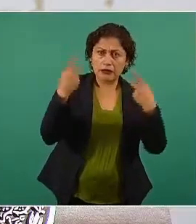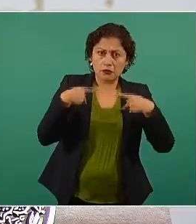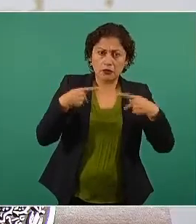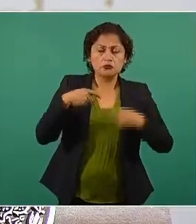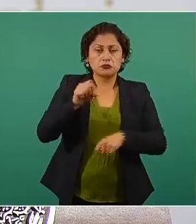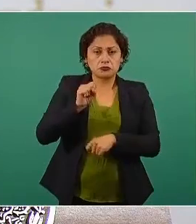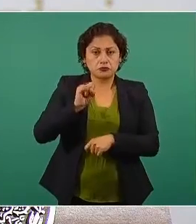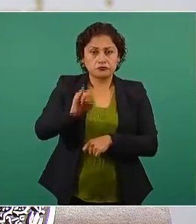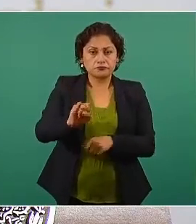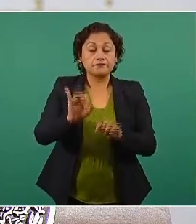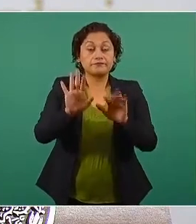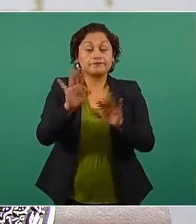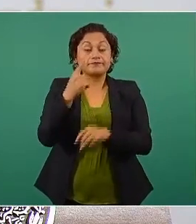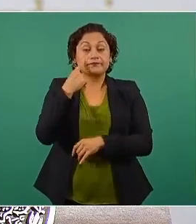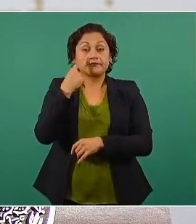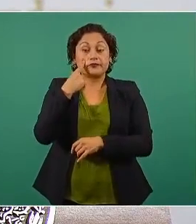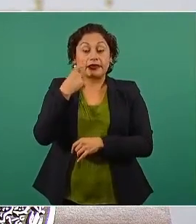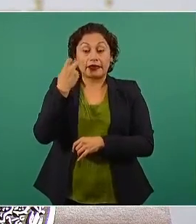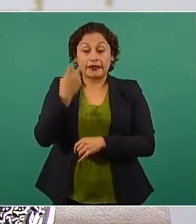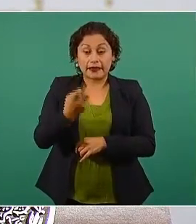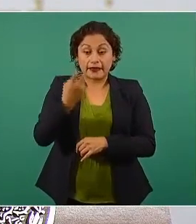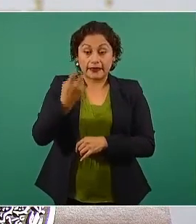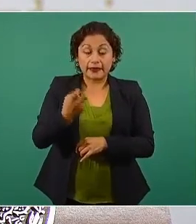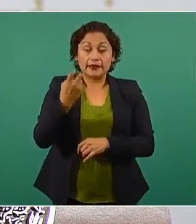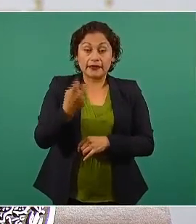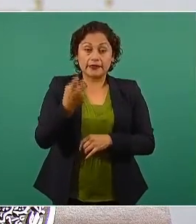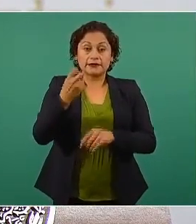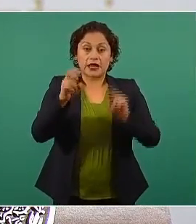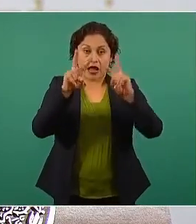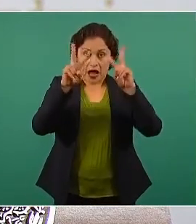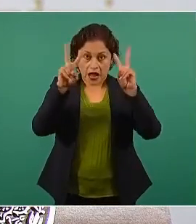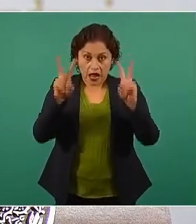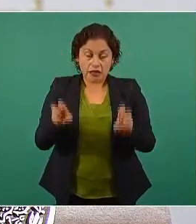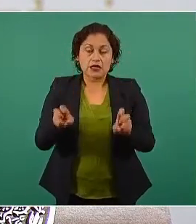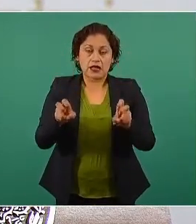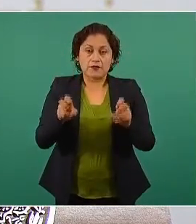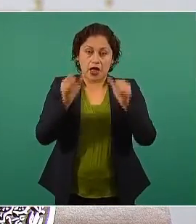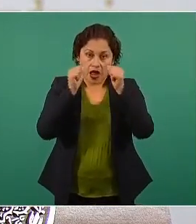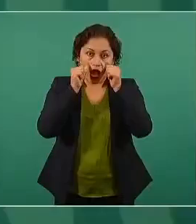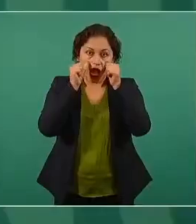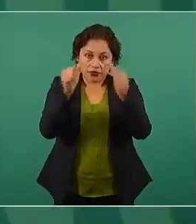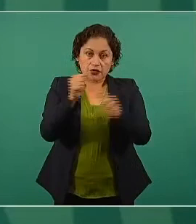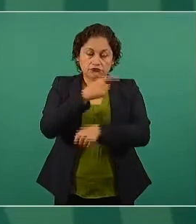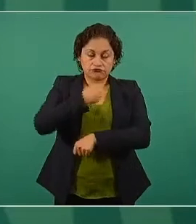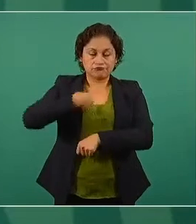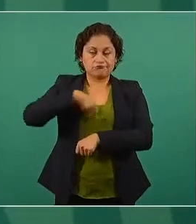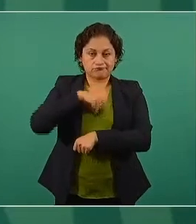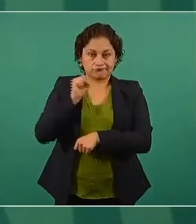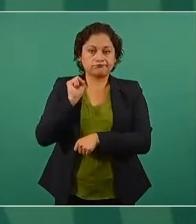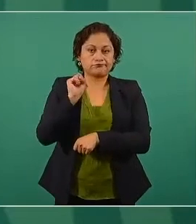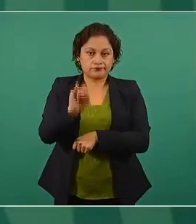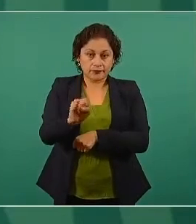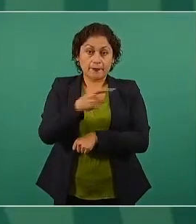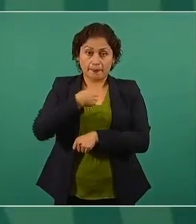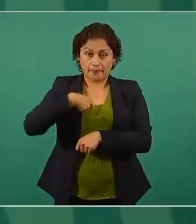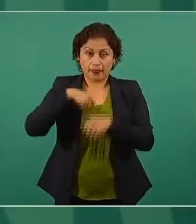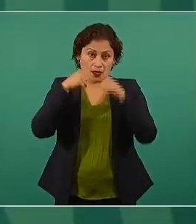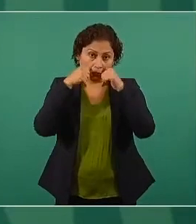de mucha atención por parte nuestra. Estamos atendiendo